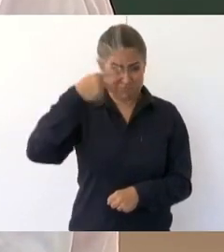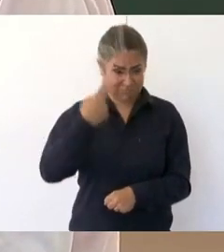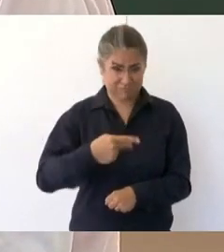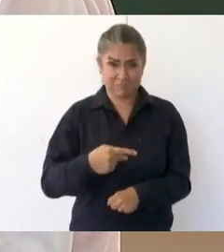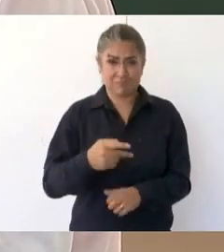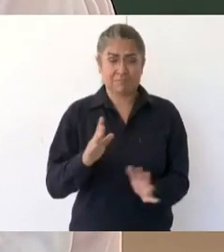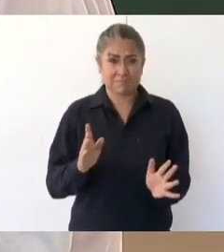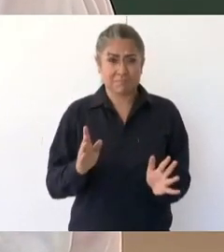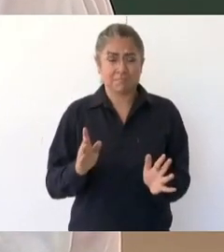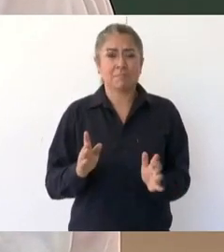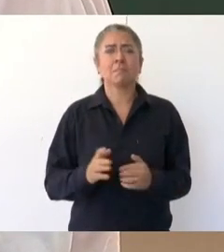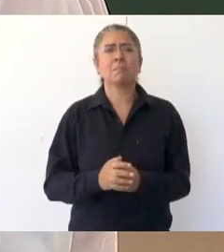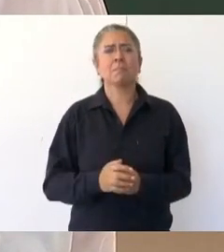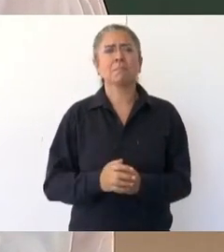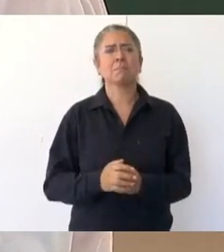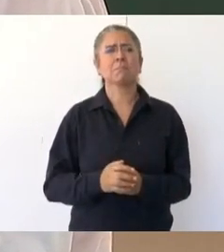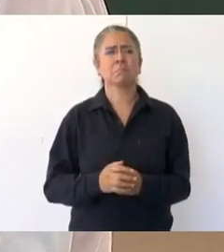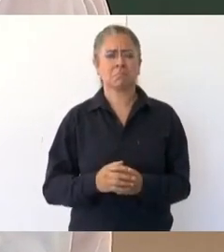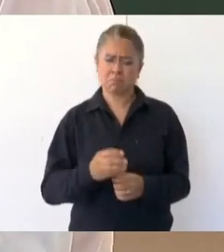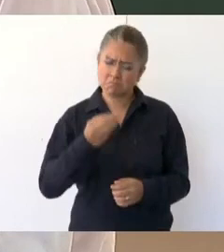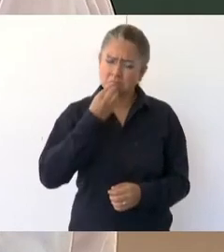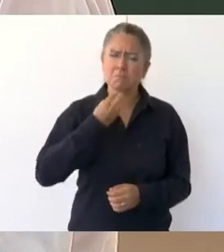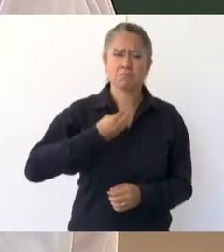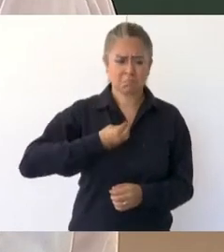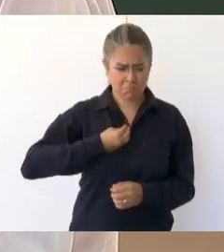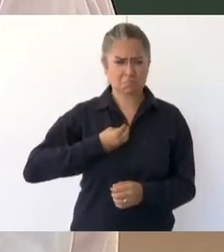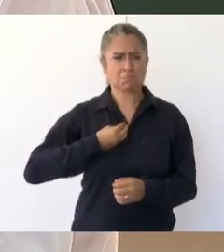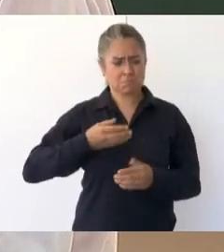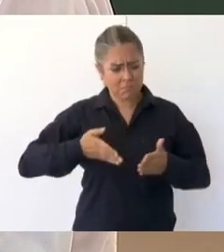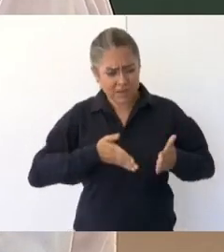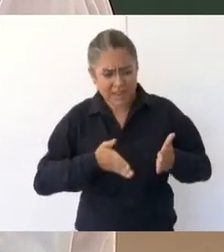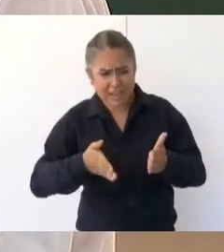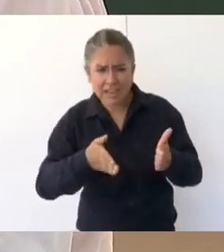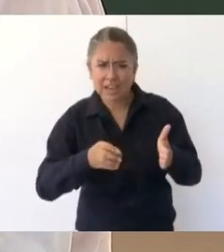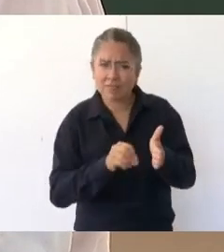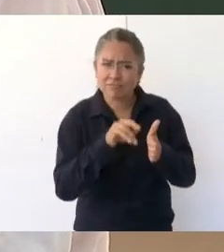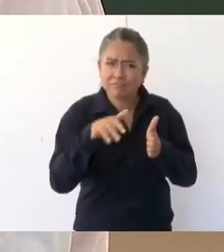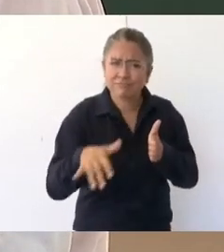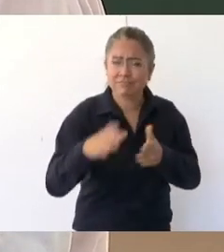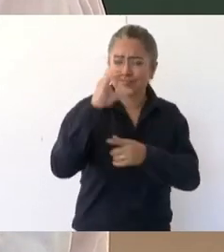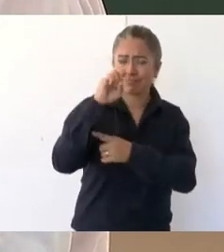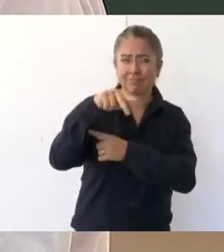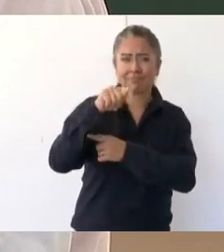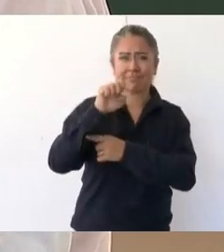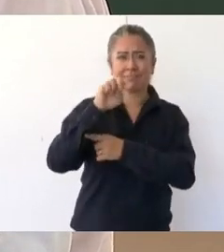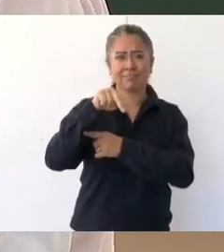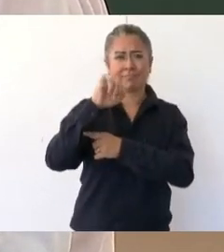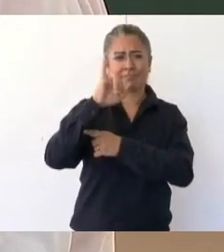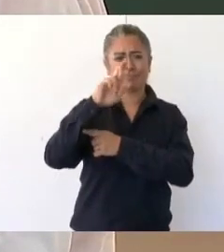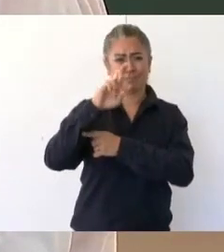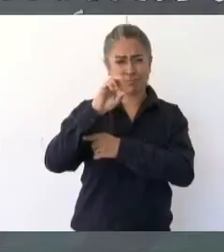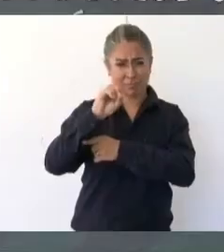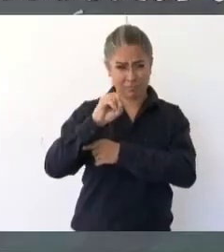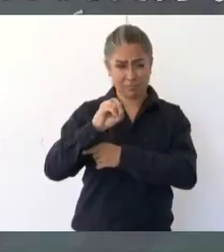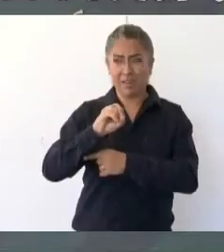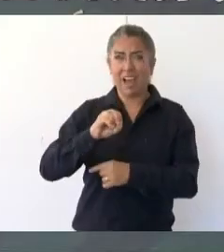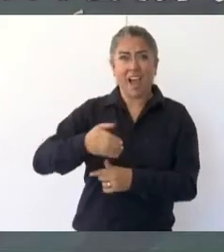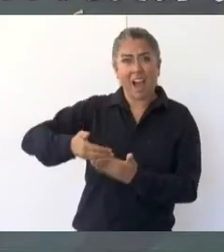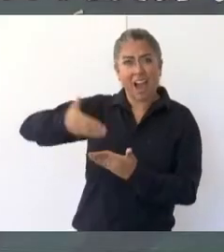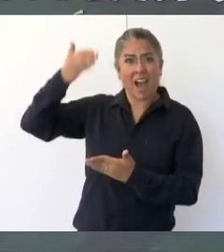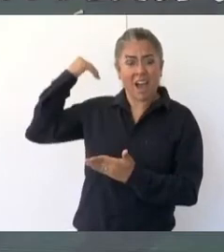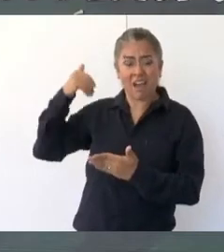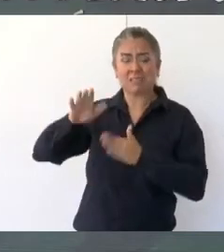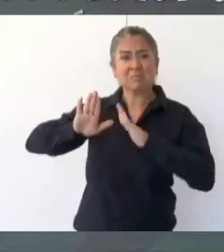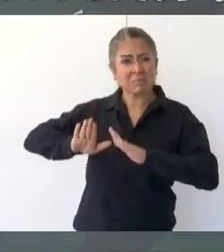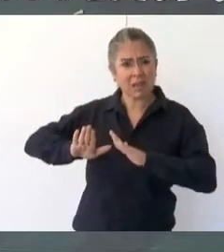proyectos prioritarios la conclusión del Canal Centenario, obra que estuvo detenida durante algunos años y que